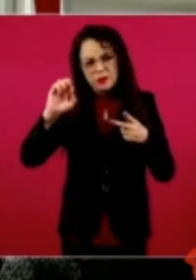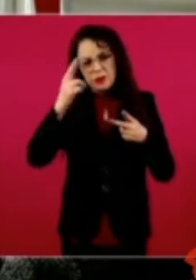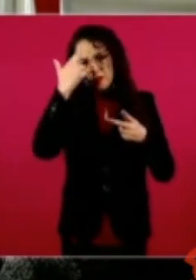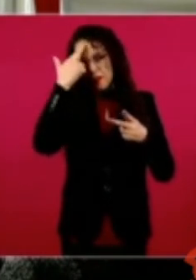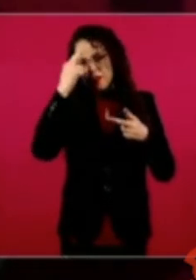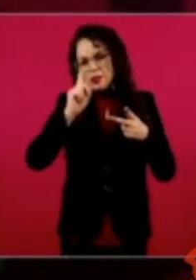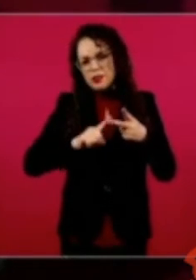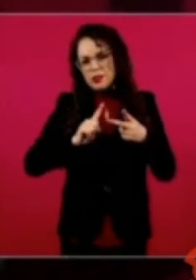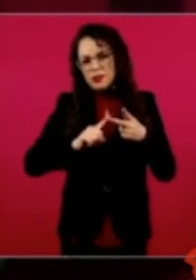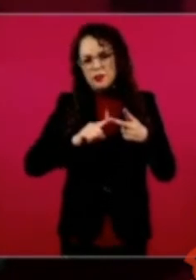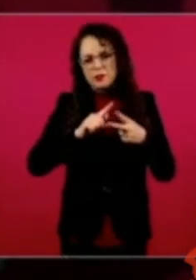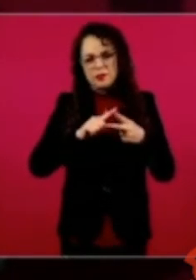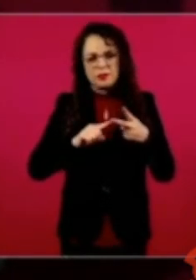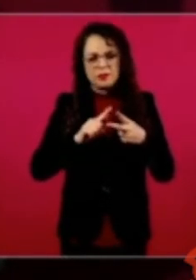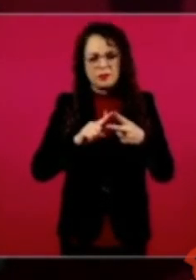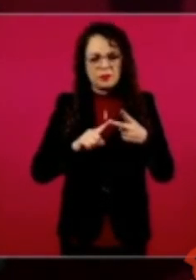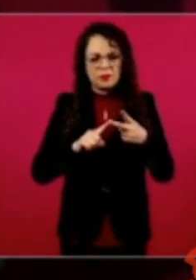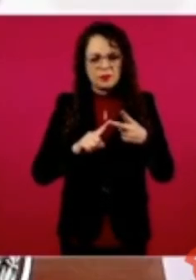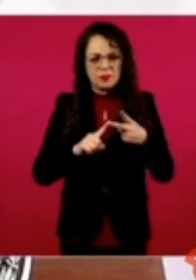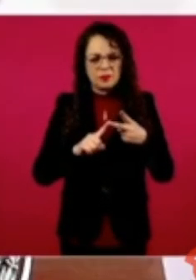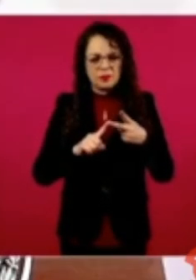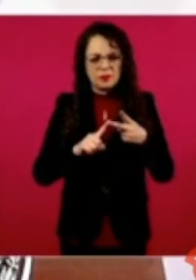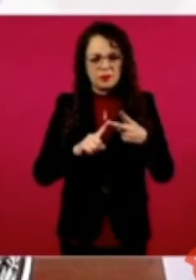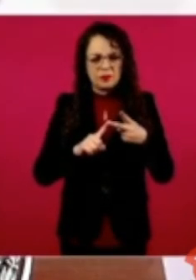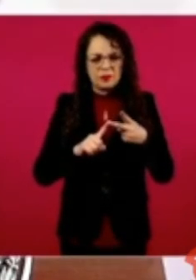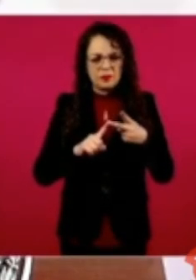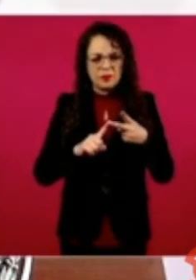y Zaval, creo,